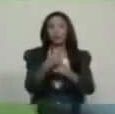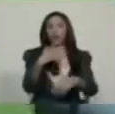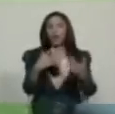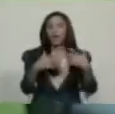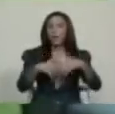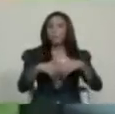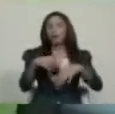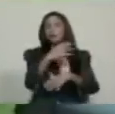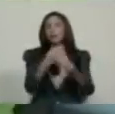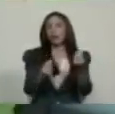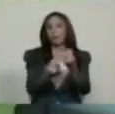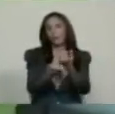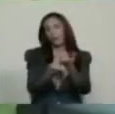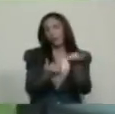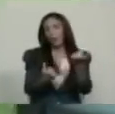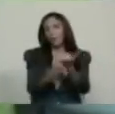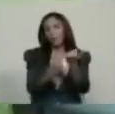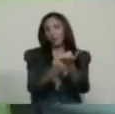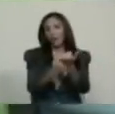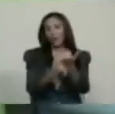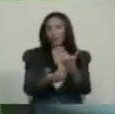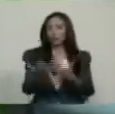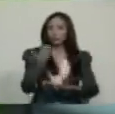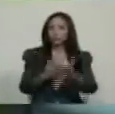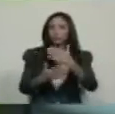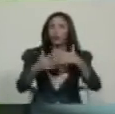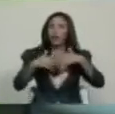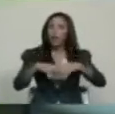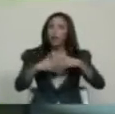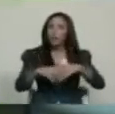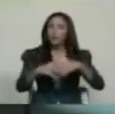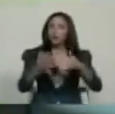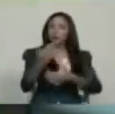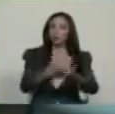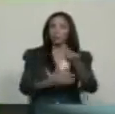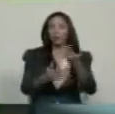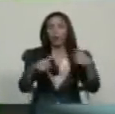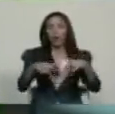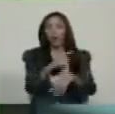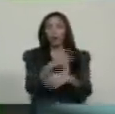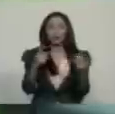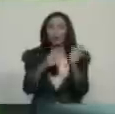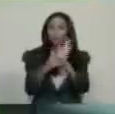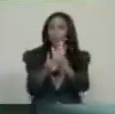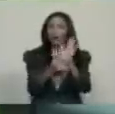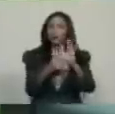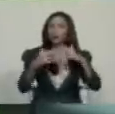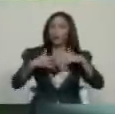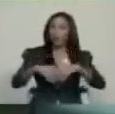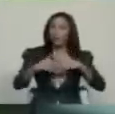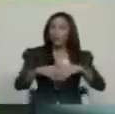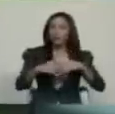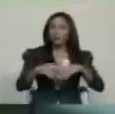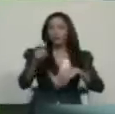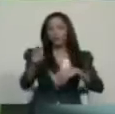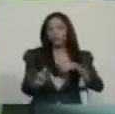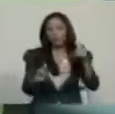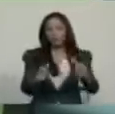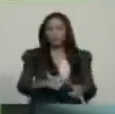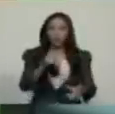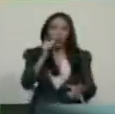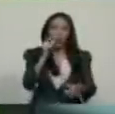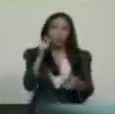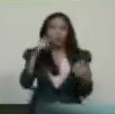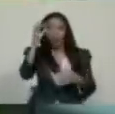ha hecho esta recuperación de la empresa y es parte de los empresarios de los venezolanos que creen en su